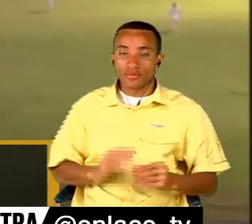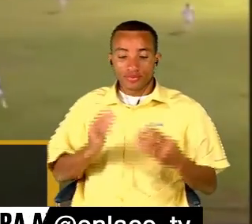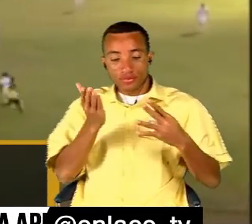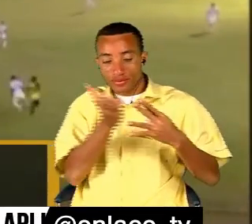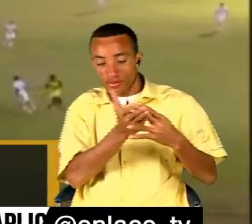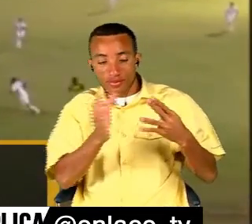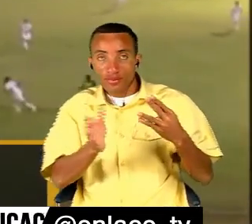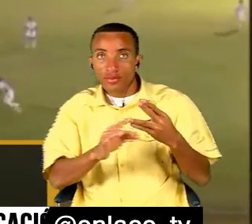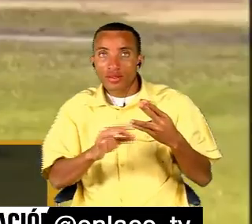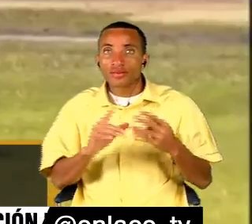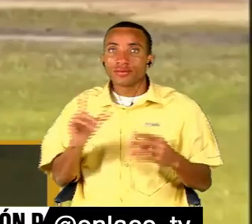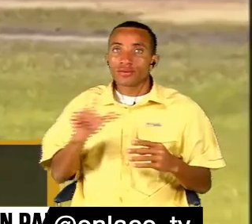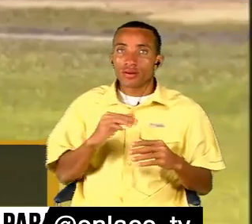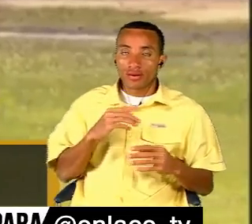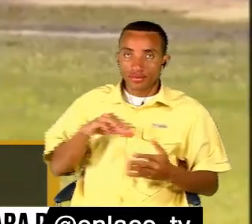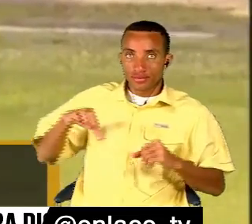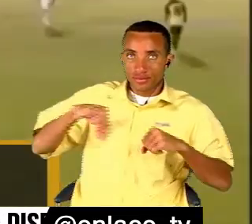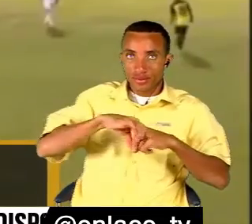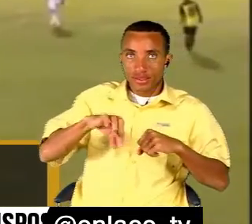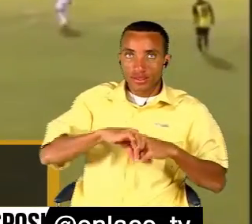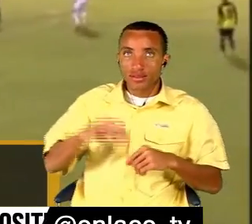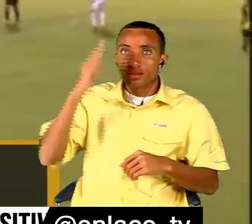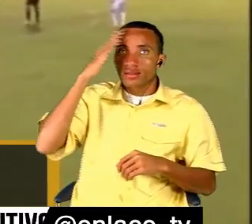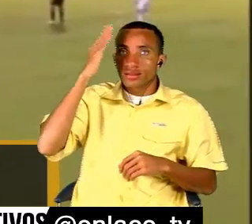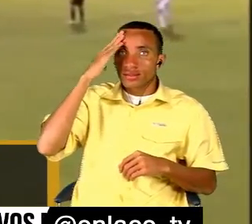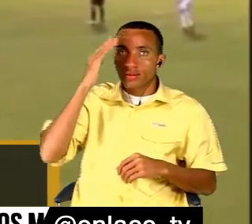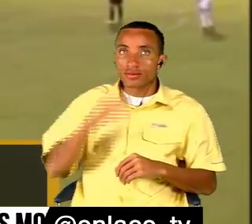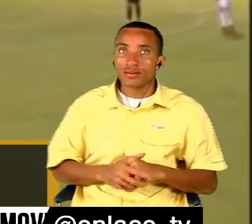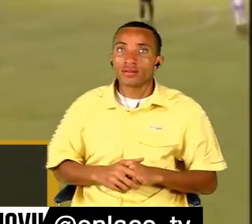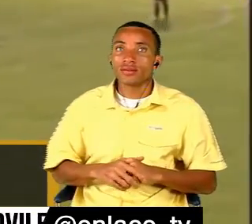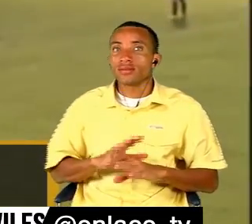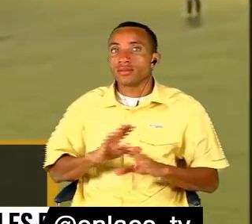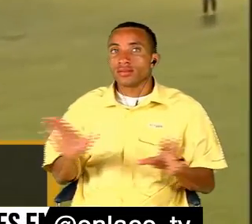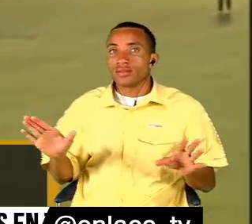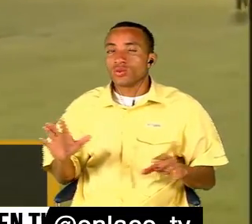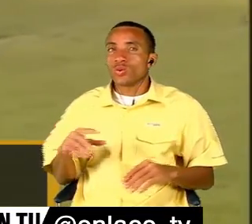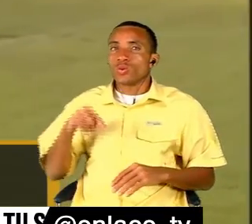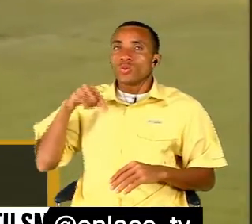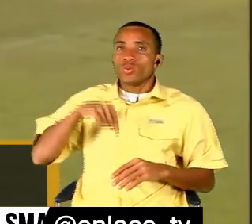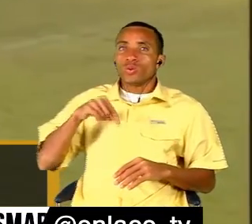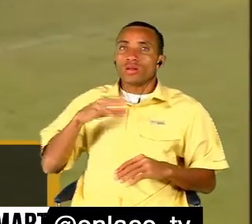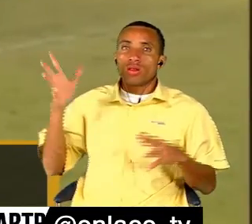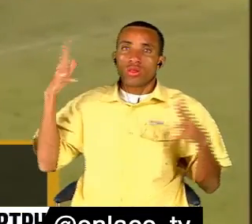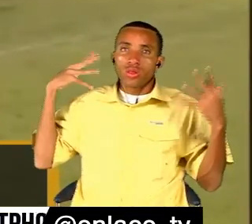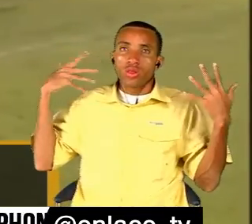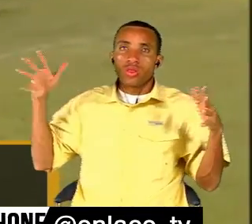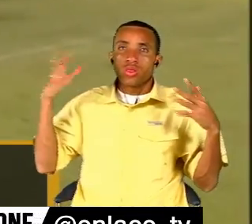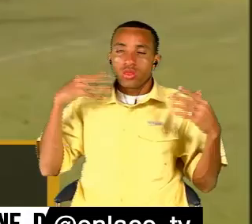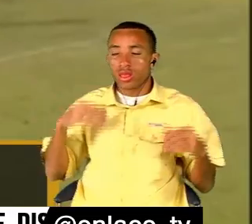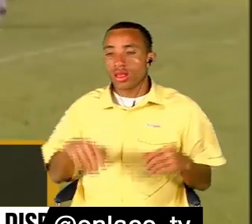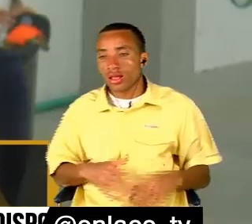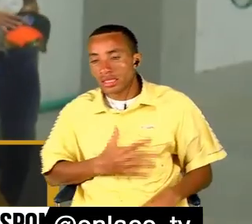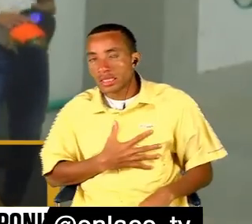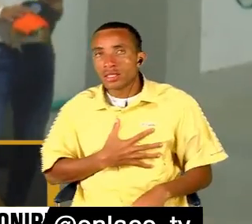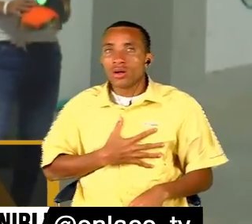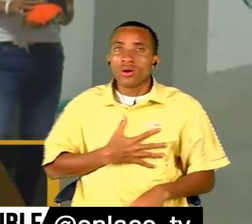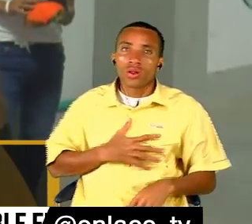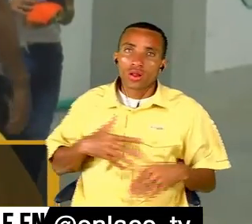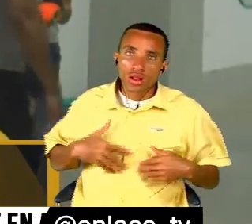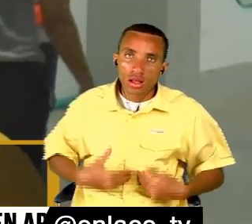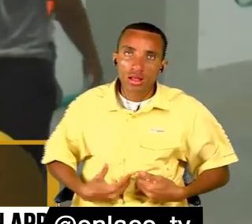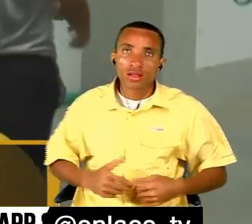mucho. Jugadores del amarillo con negro reconocieron la afectación que sufren por el clima porteño, que evidencia el desgaste en la cancha. Tratamos de hacer